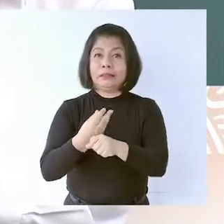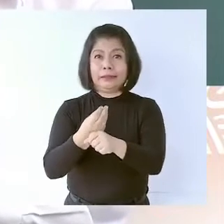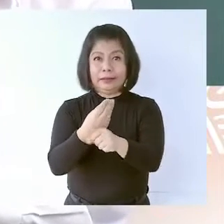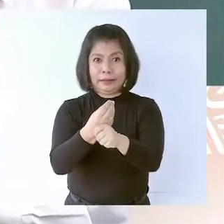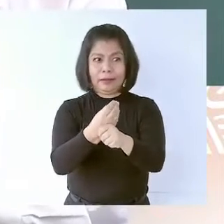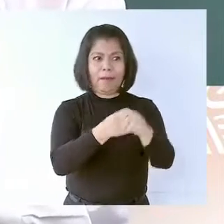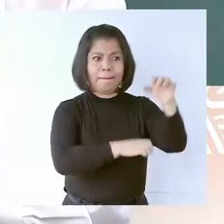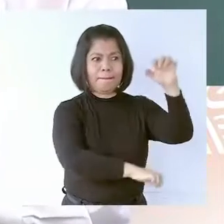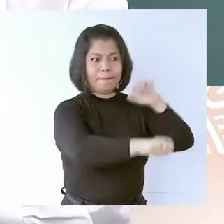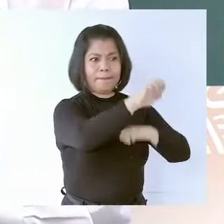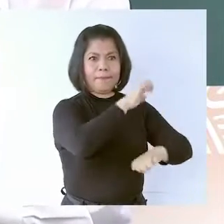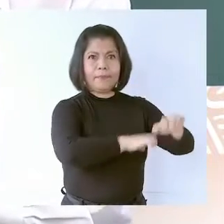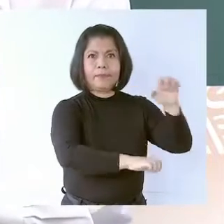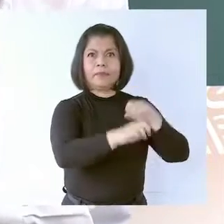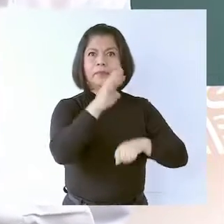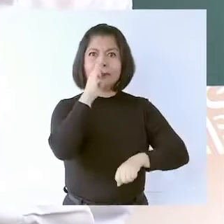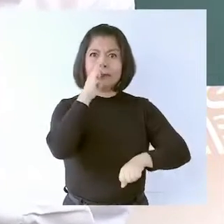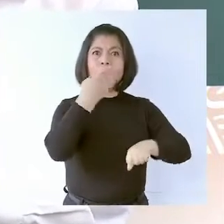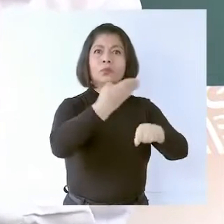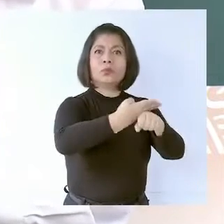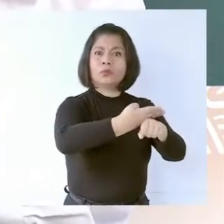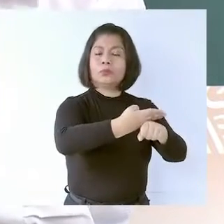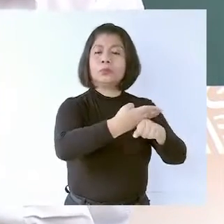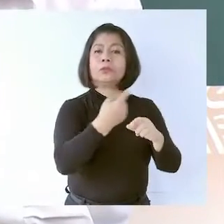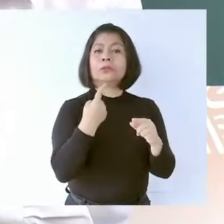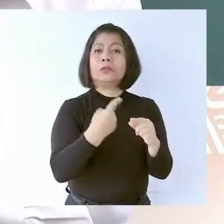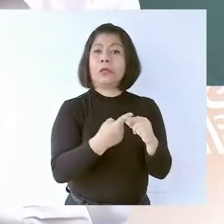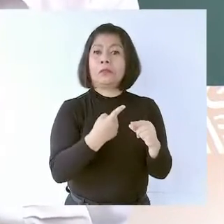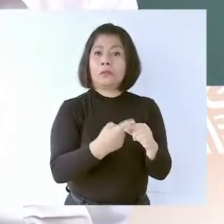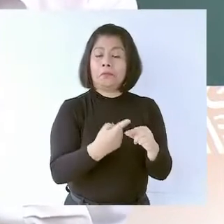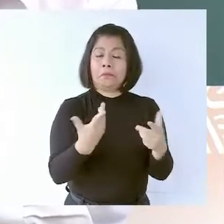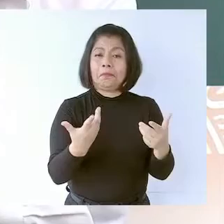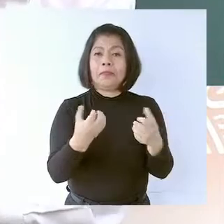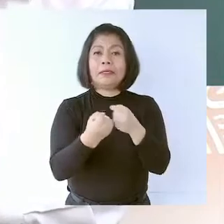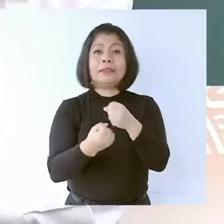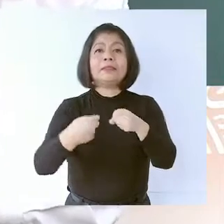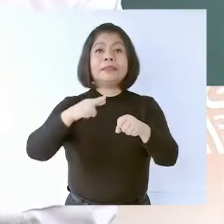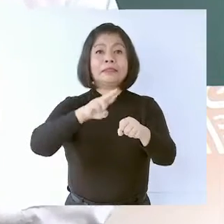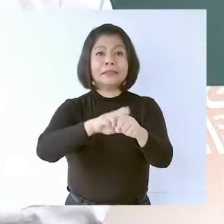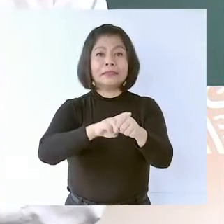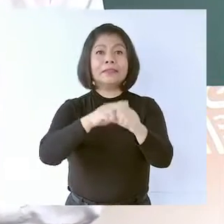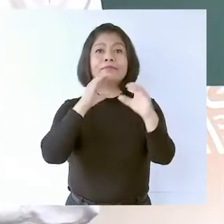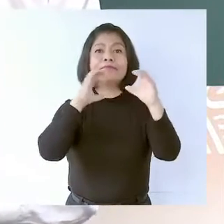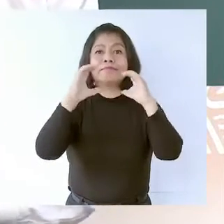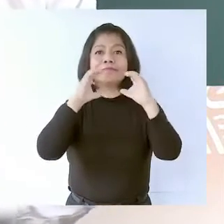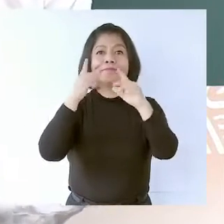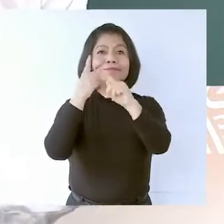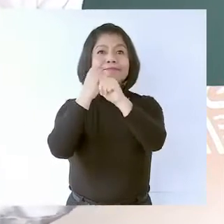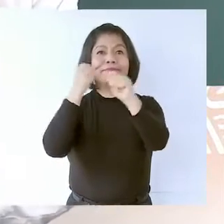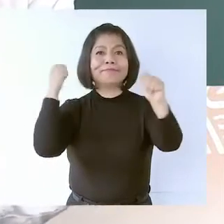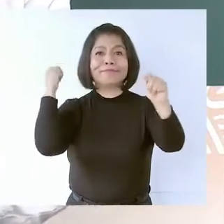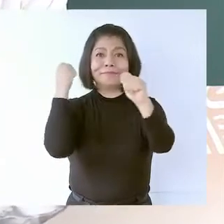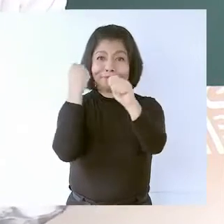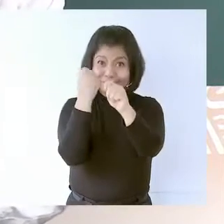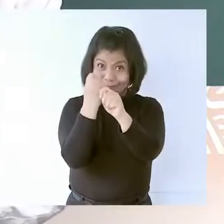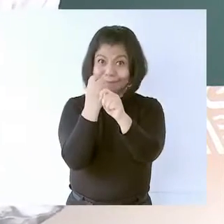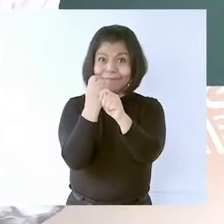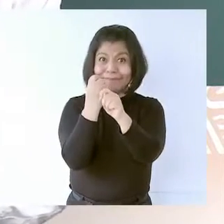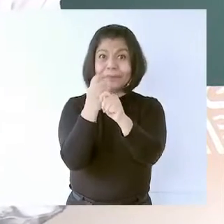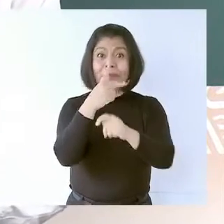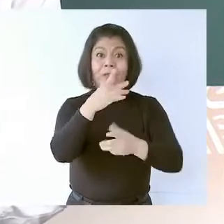concesión de esta carretera? La Secretaría de Comunicaciones y Transportes. Si no tuviésemos facilidades,